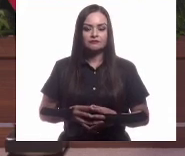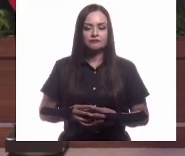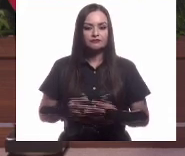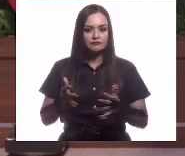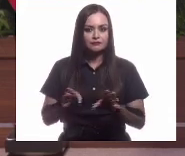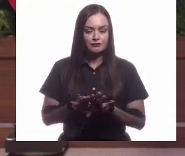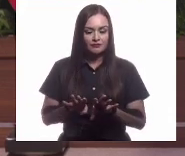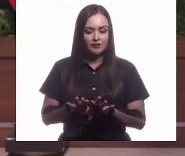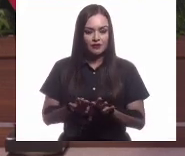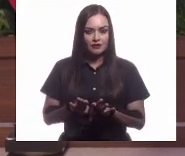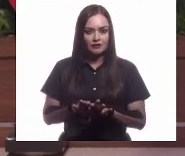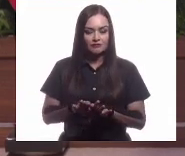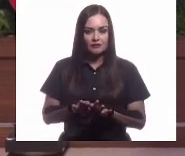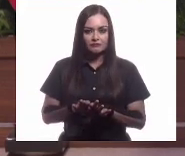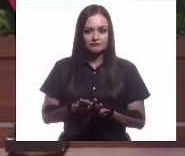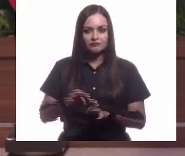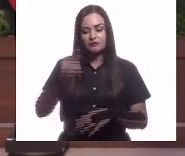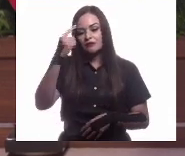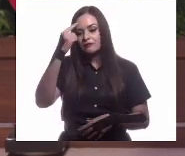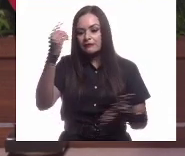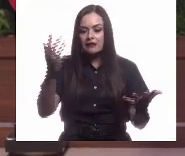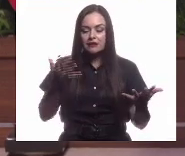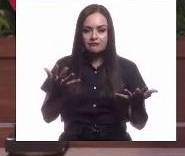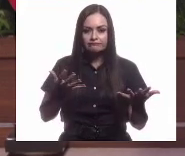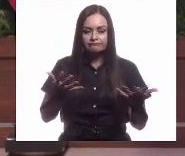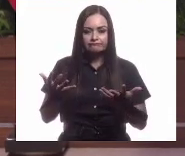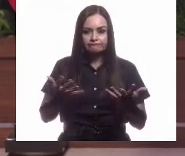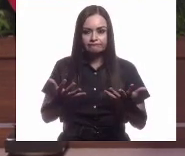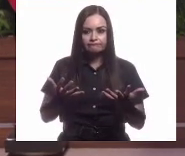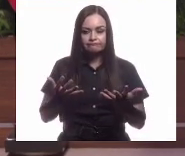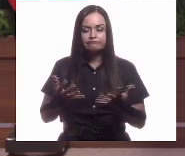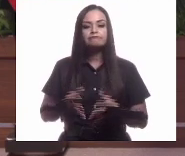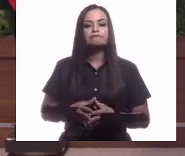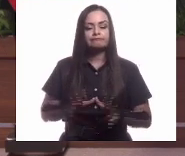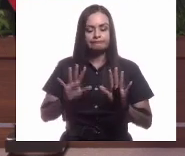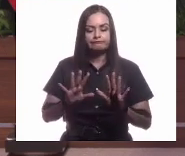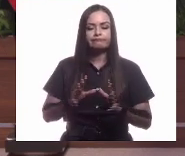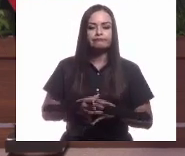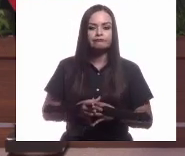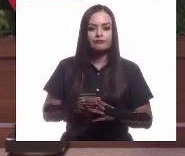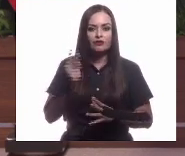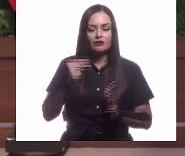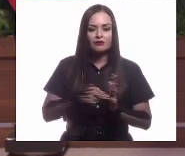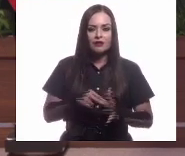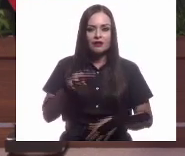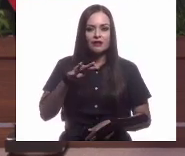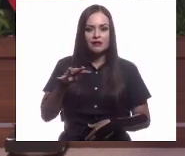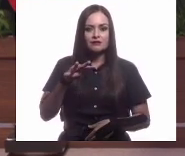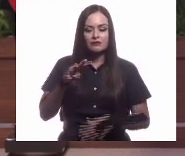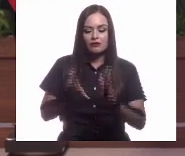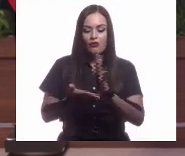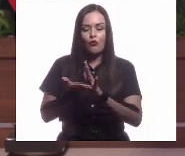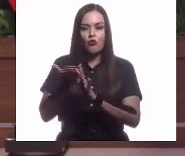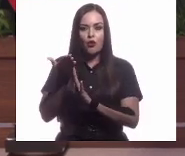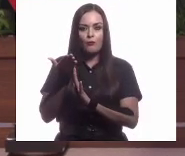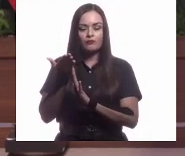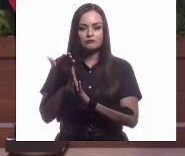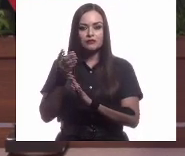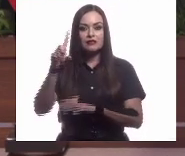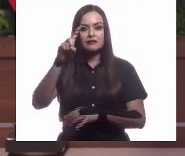mecanismos alternativos para la solución de controversias y reparación del daño, este año aumentamos con respecto a 2016